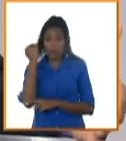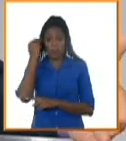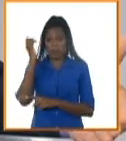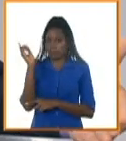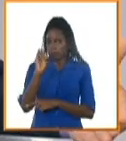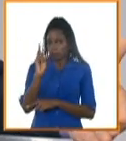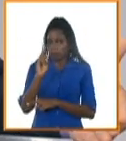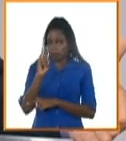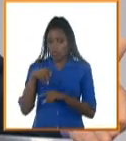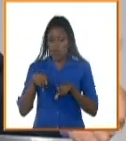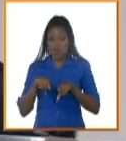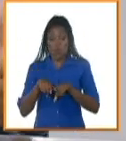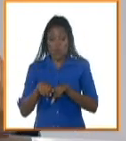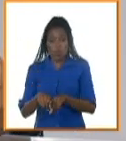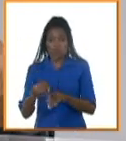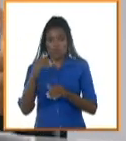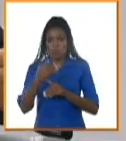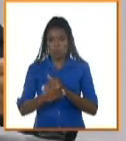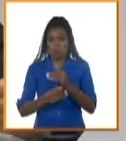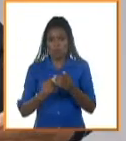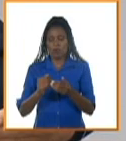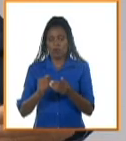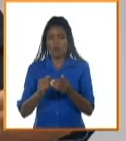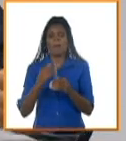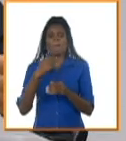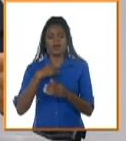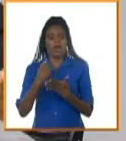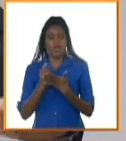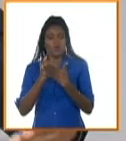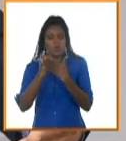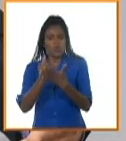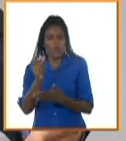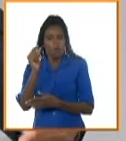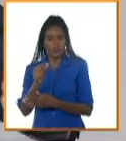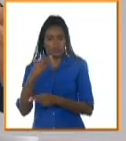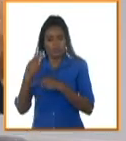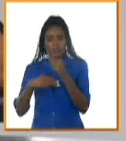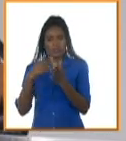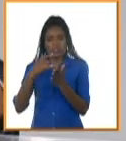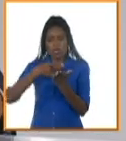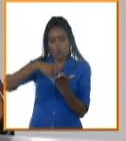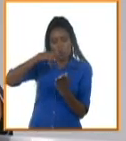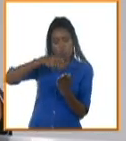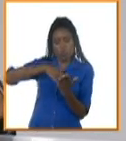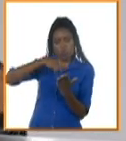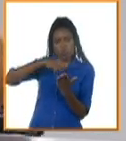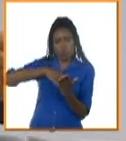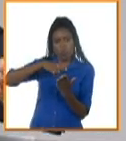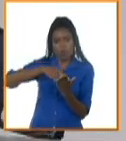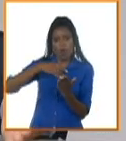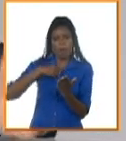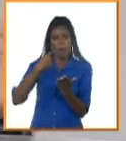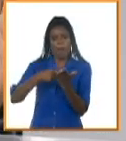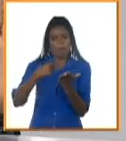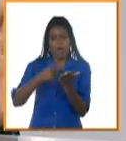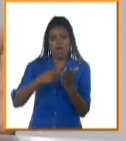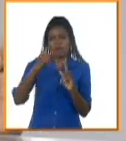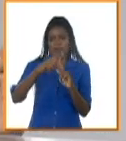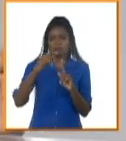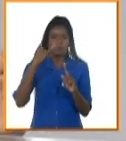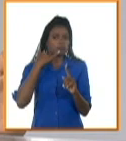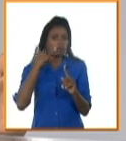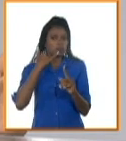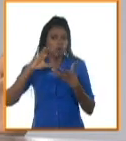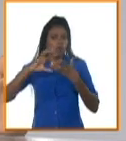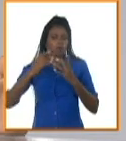acompañar el proceso para ayudar a ese actor económico que quiere crear su QR para insertar los canales de pago electrónico con